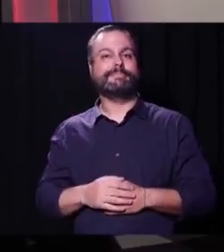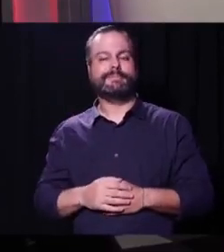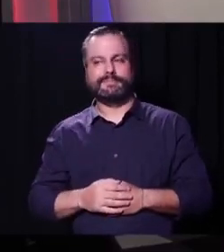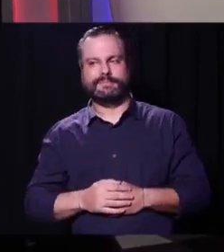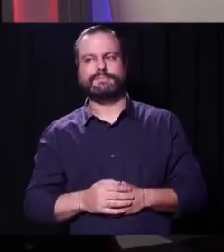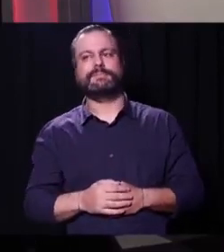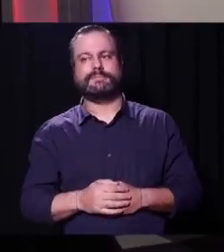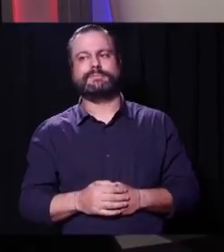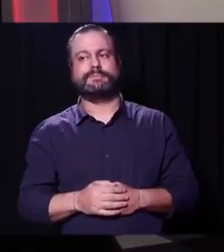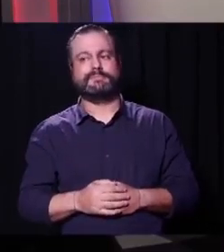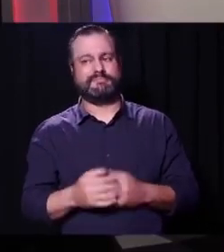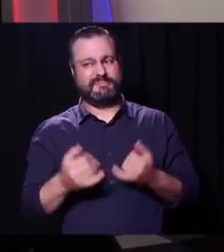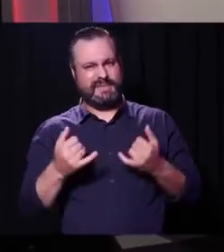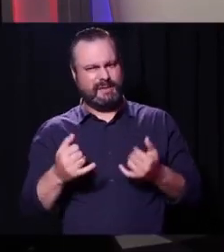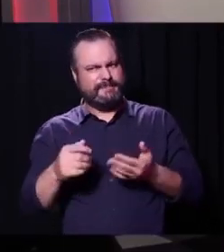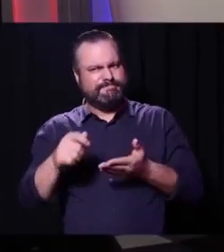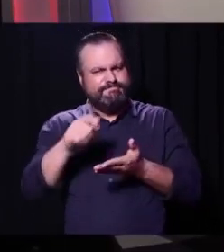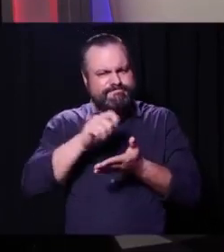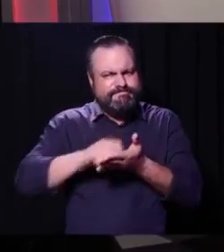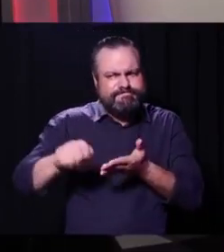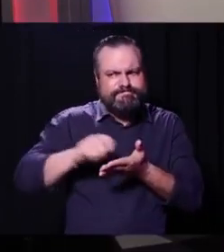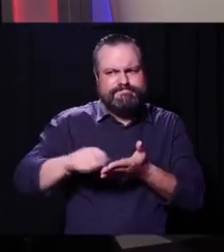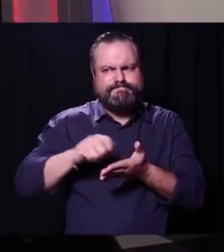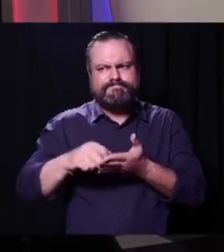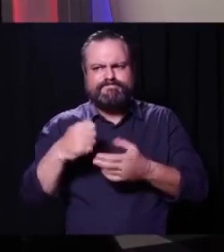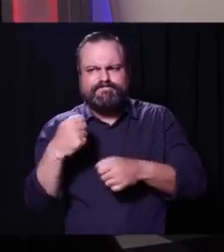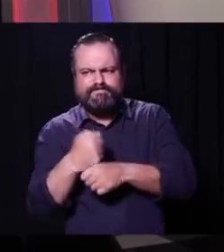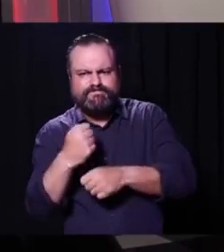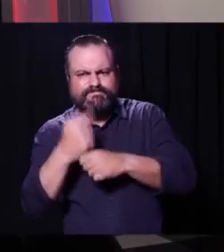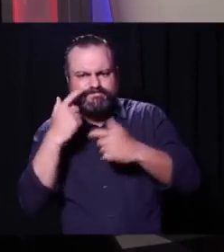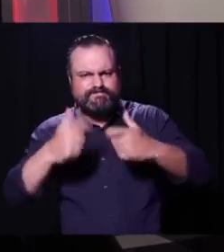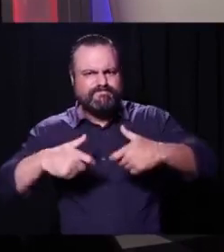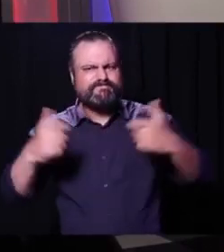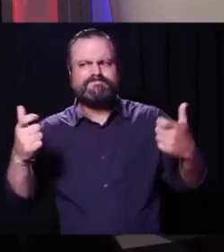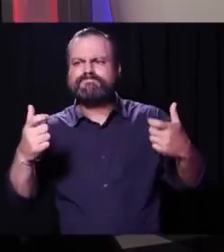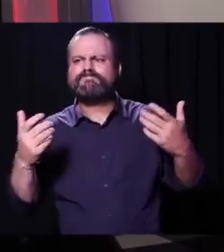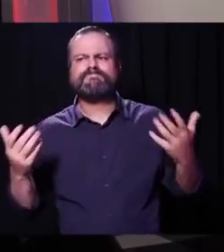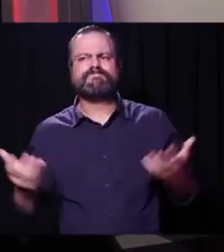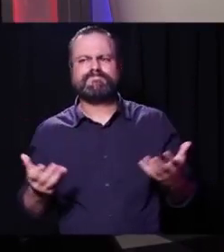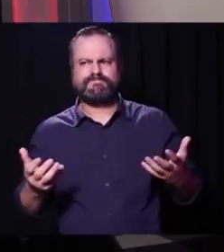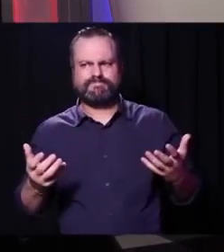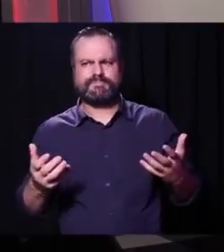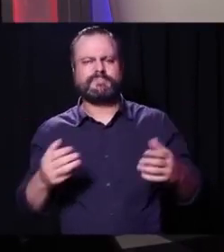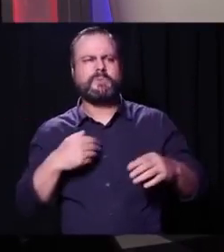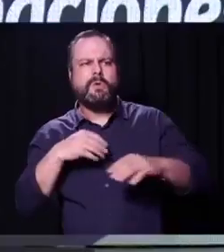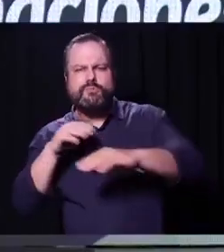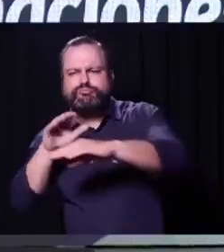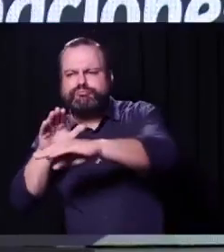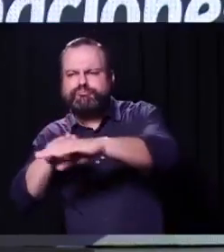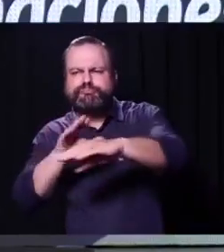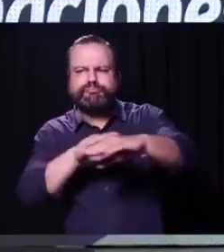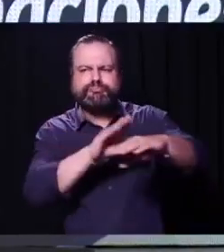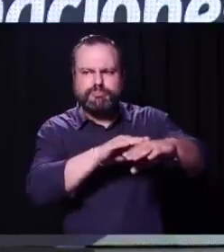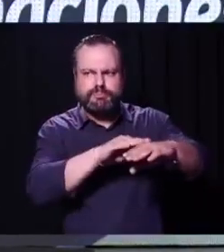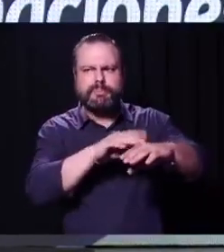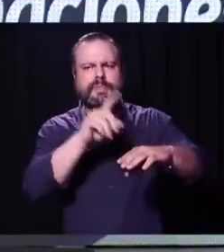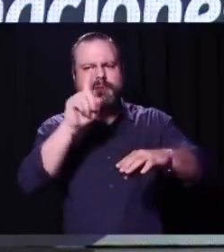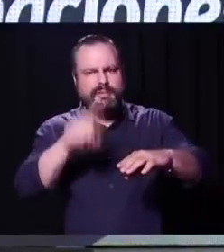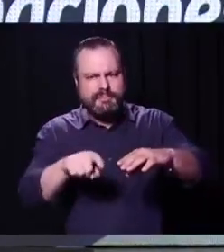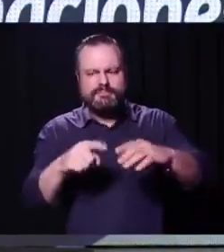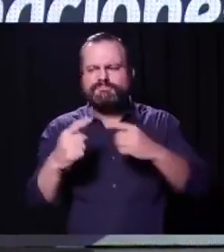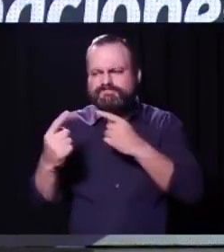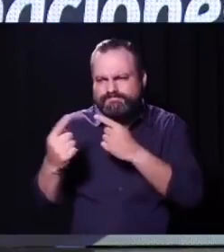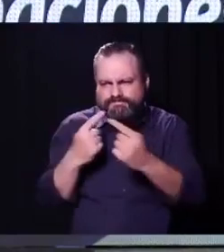un ejercicio tras unas grandes cortinas, no se veía nadie. Entonces comenzaba hombre o mujer